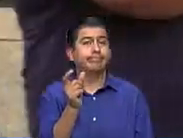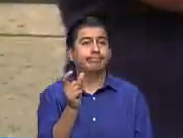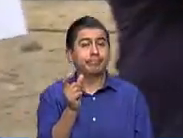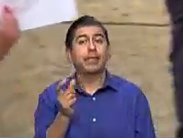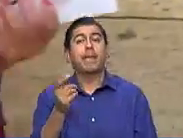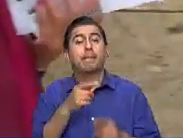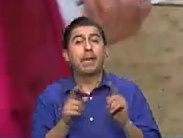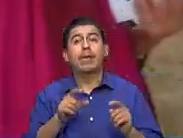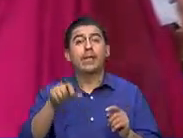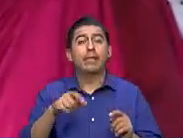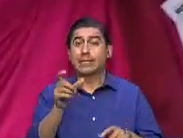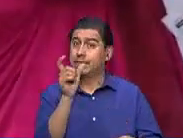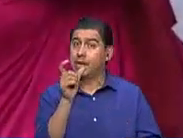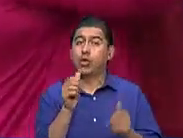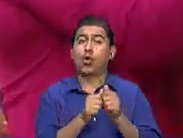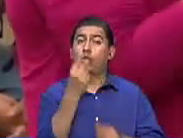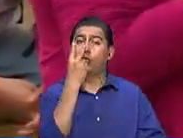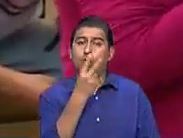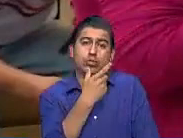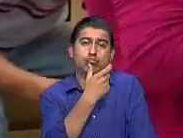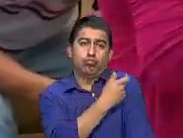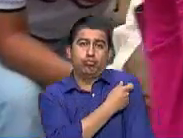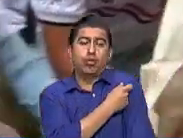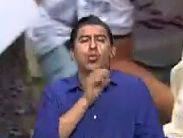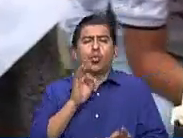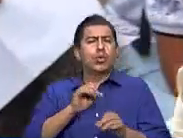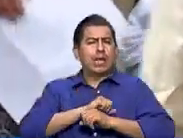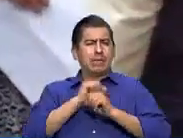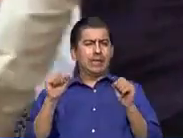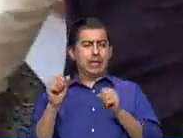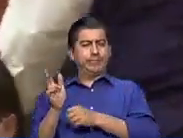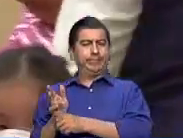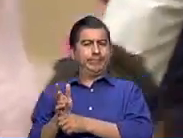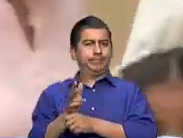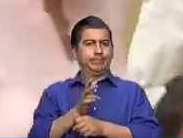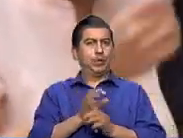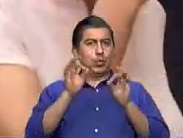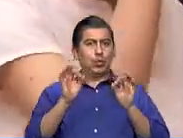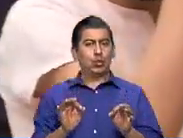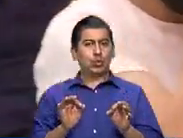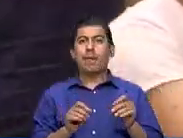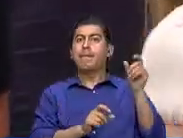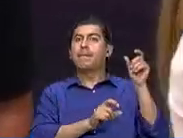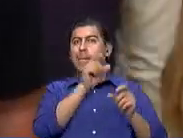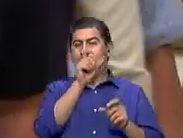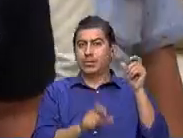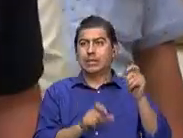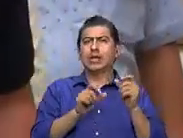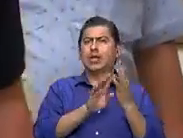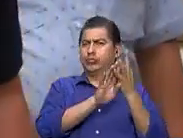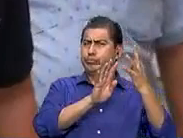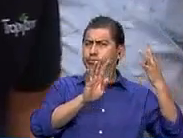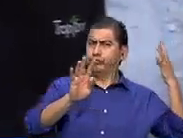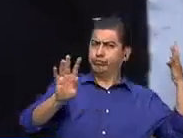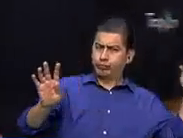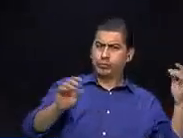el esquema completo. Más temprano, justamente aquí, un equipo de Teleamazonas presenció el preciso momento en que las personas que hacían fila